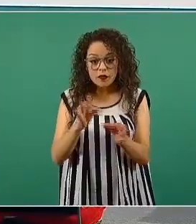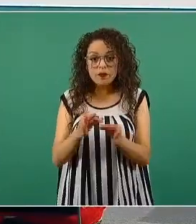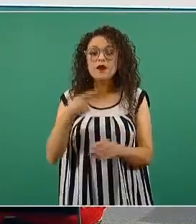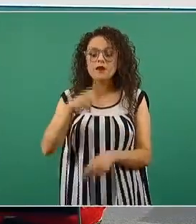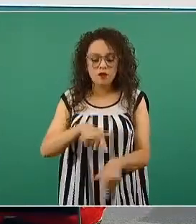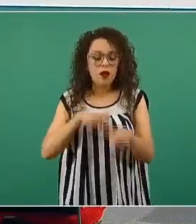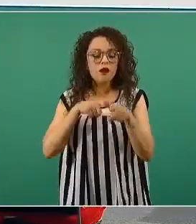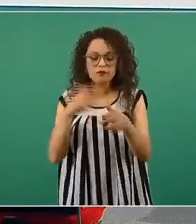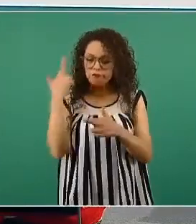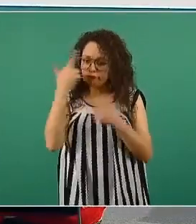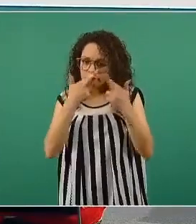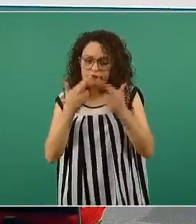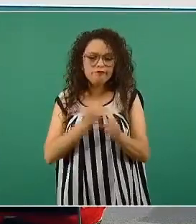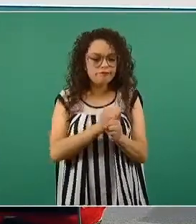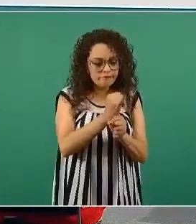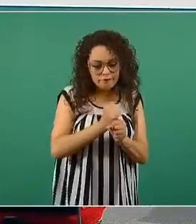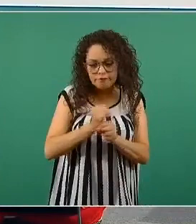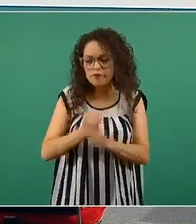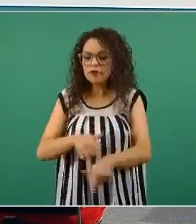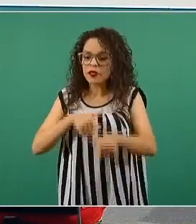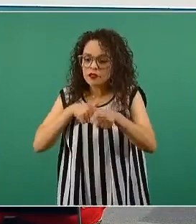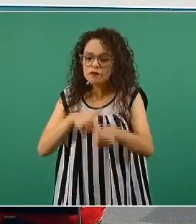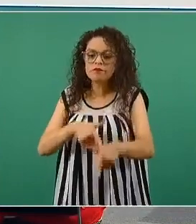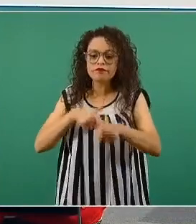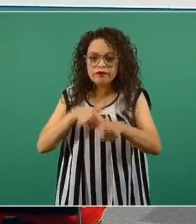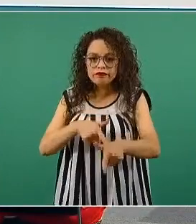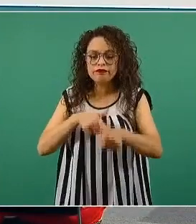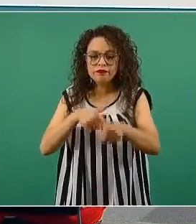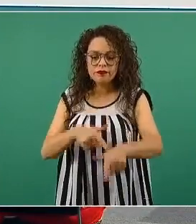continúa y seguirá continuando. La siguiente, por favor.